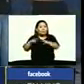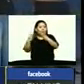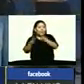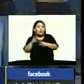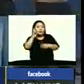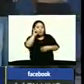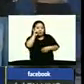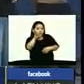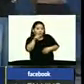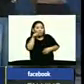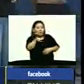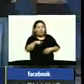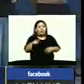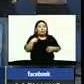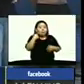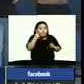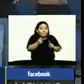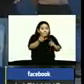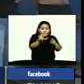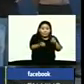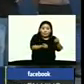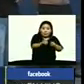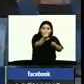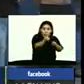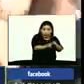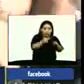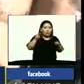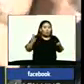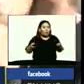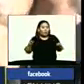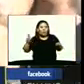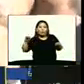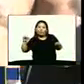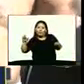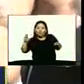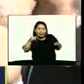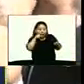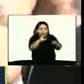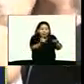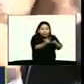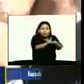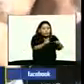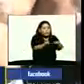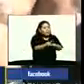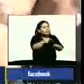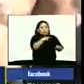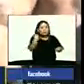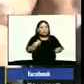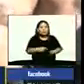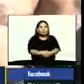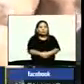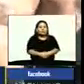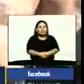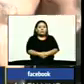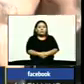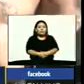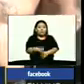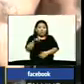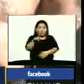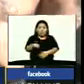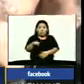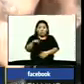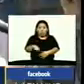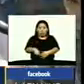información, ellos mantenían privada de libertad a un conductor de Uber, a quien le darían muerte. Este día,